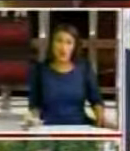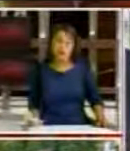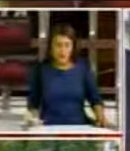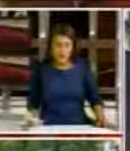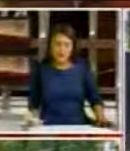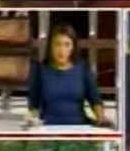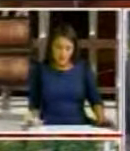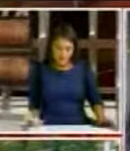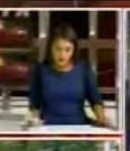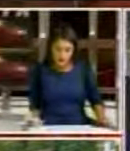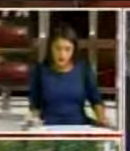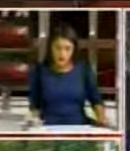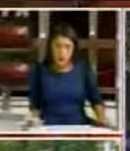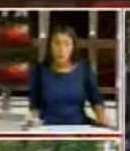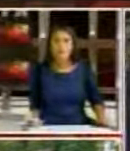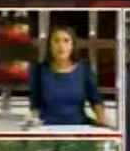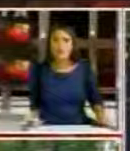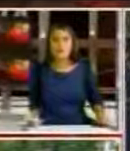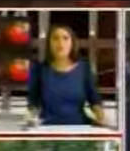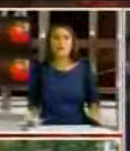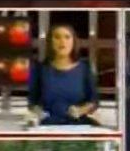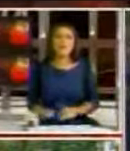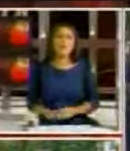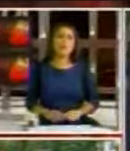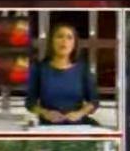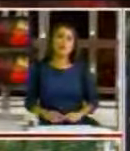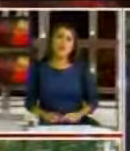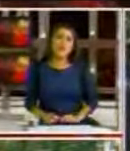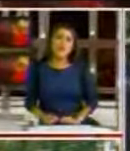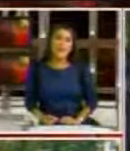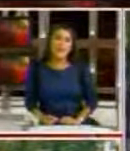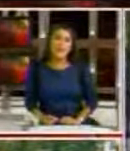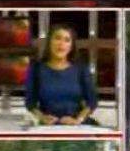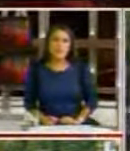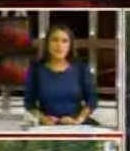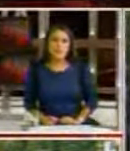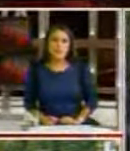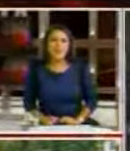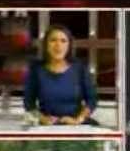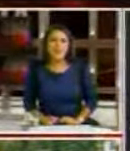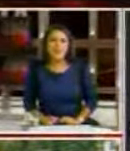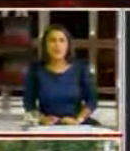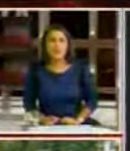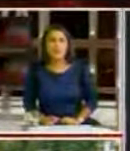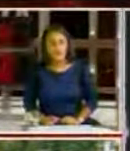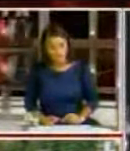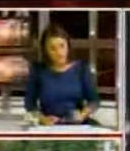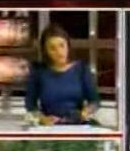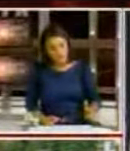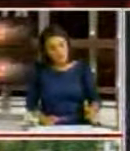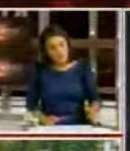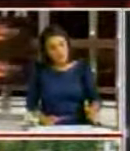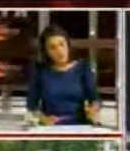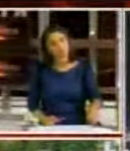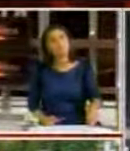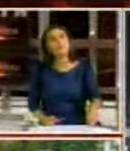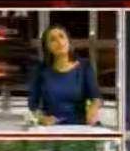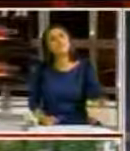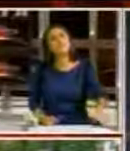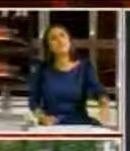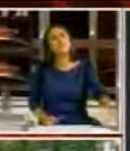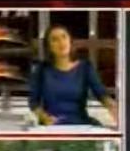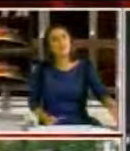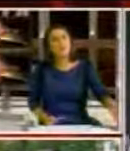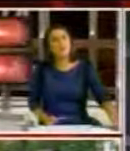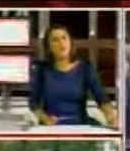previa de lo que fue este cambio de mando, que se complementa con lo que ocurrió hoy en el Palacio Presidencial de Cerro Castillo. Nos entregaban detalles del menú, sí. Y bastante largo el almuerzo por lo sí, demás,